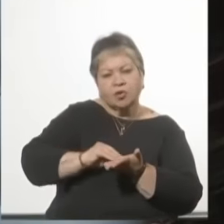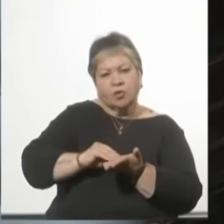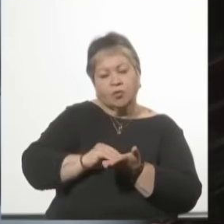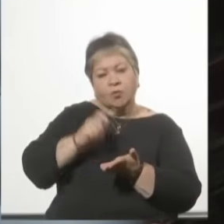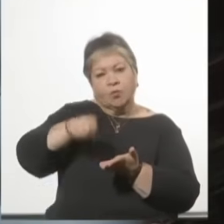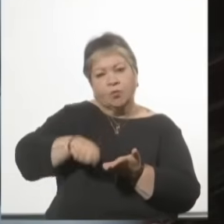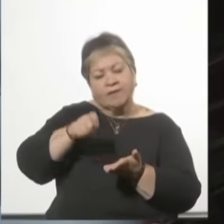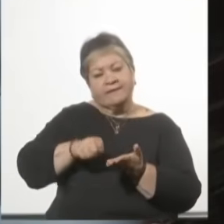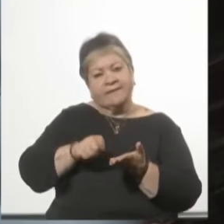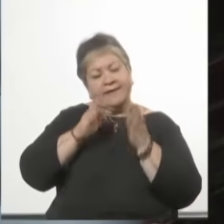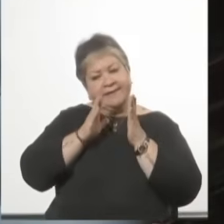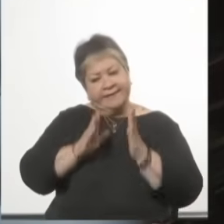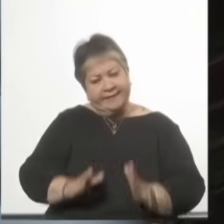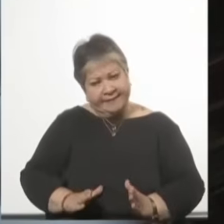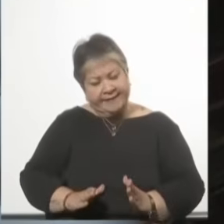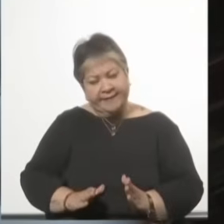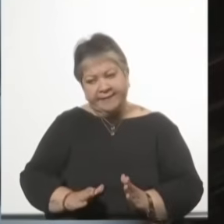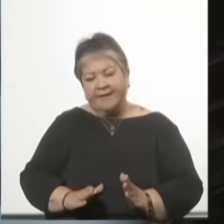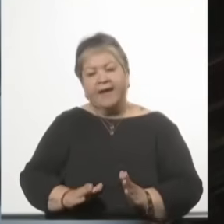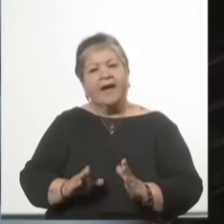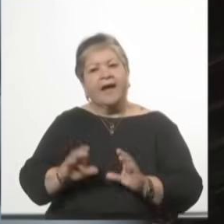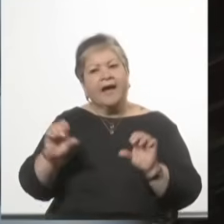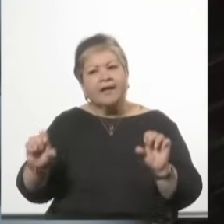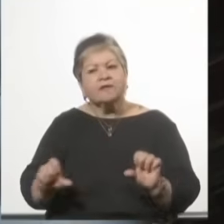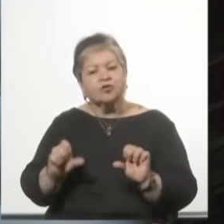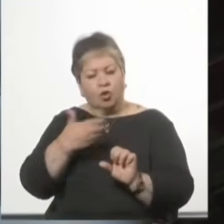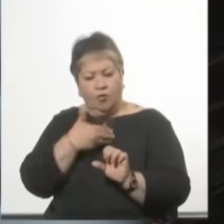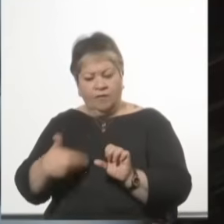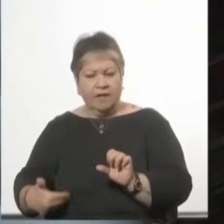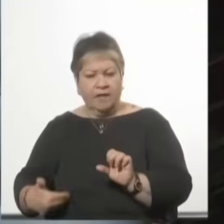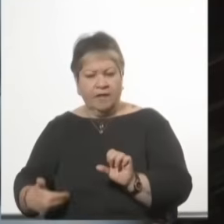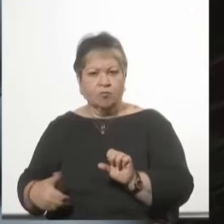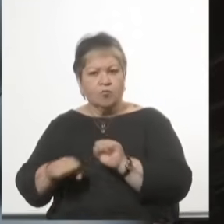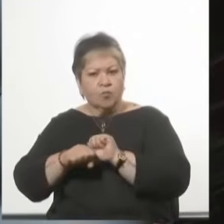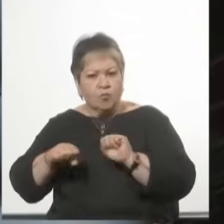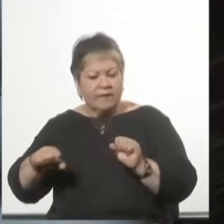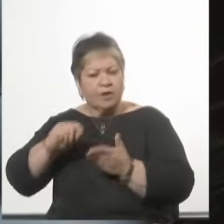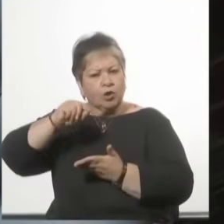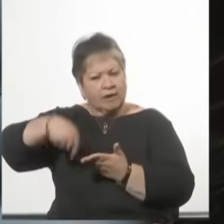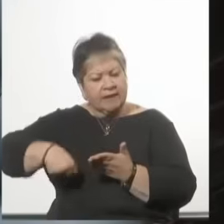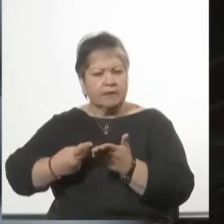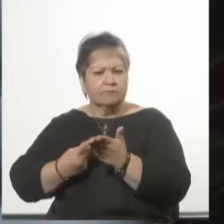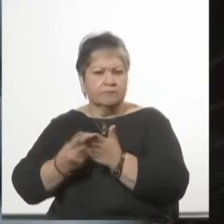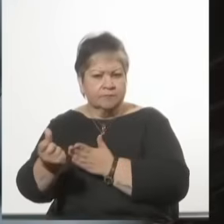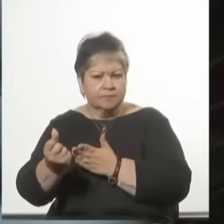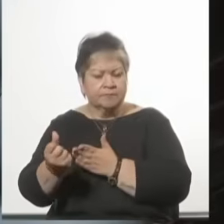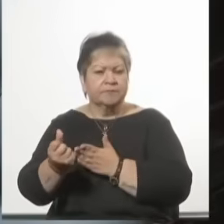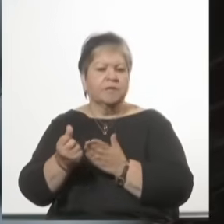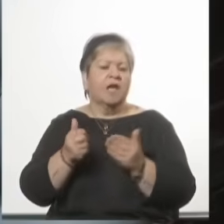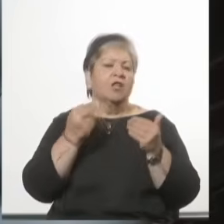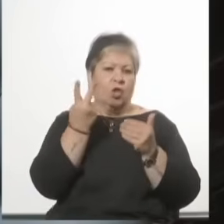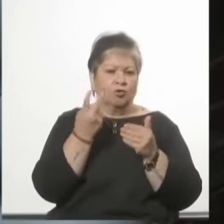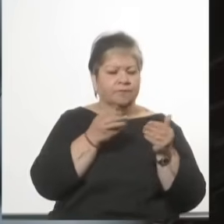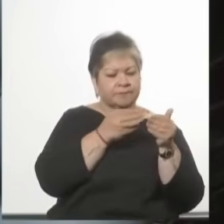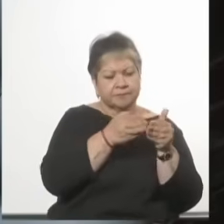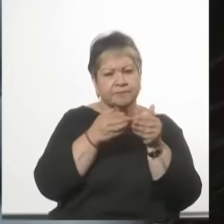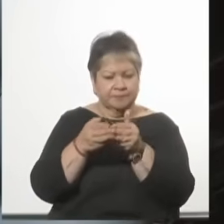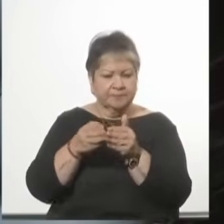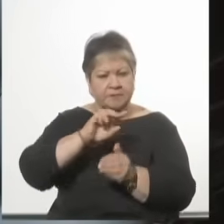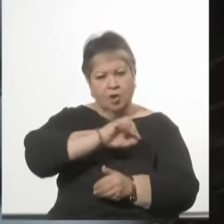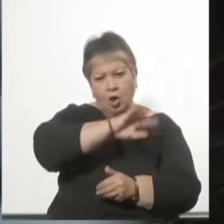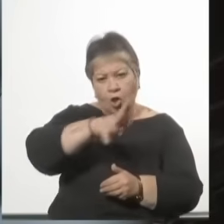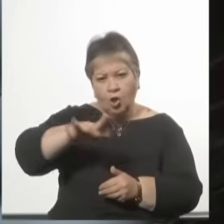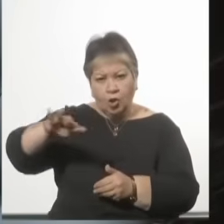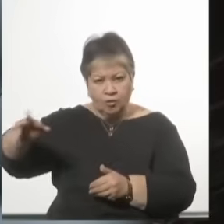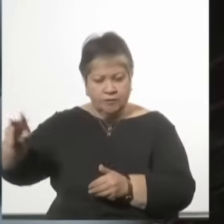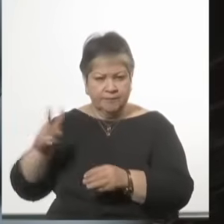está obligada la acción de los gobernantes, la presente contratación para la construcción y compra de 2 patrulleras oceánicas, otorgada